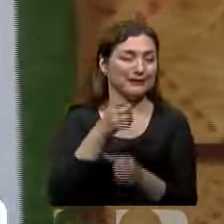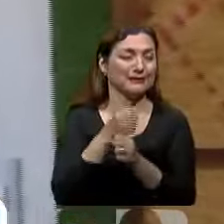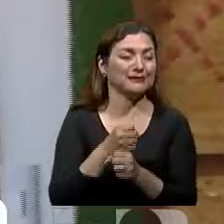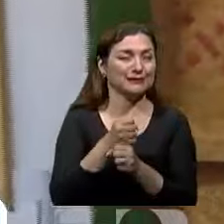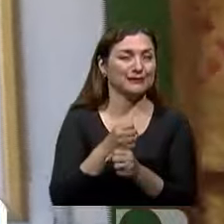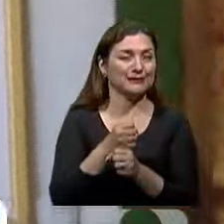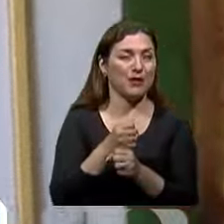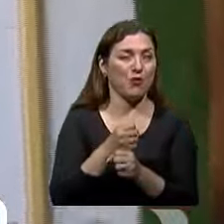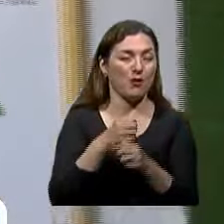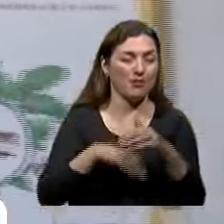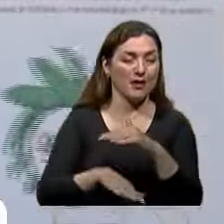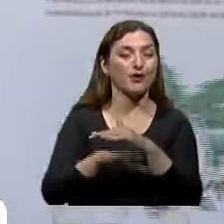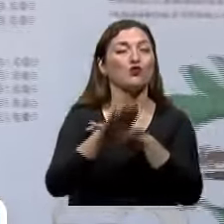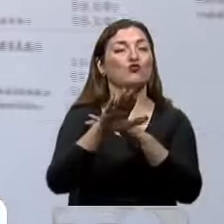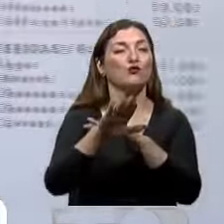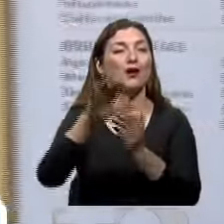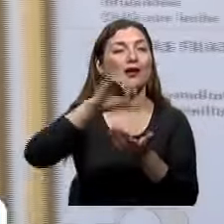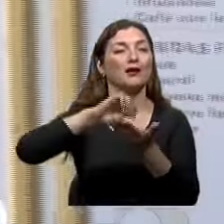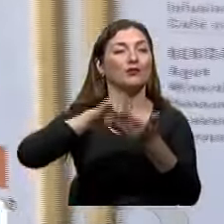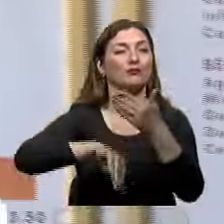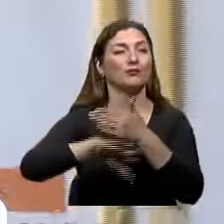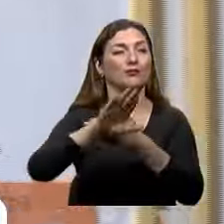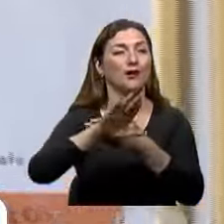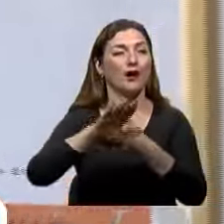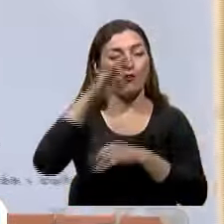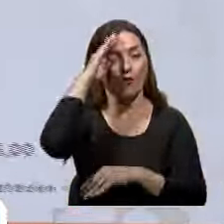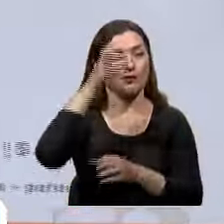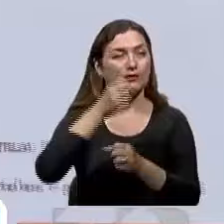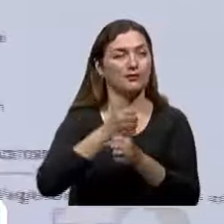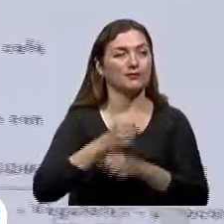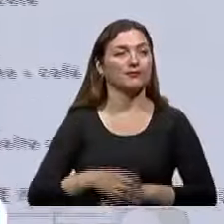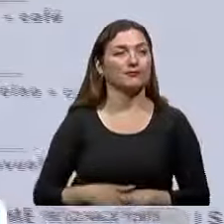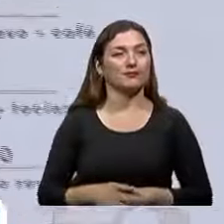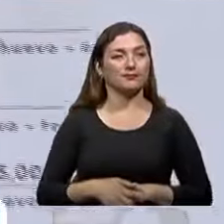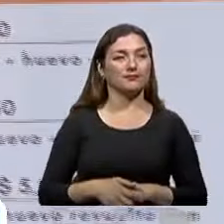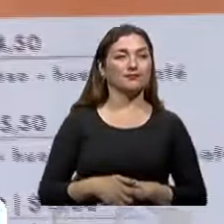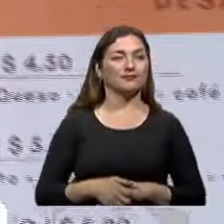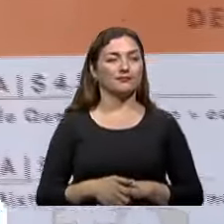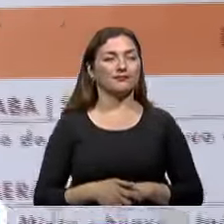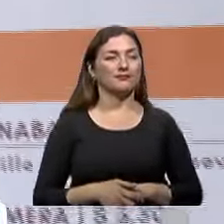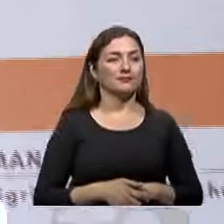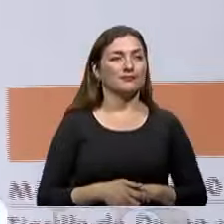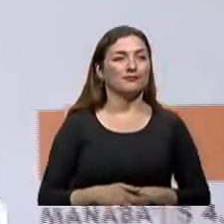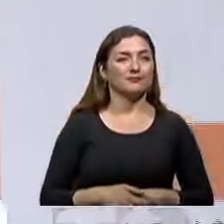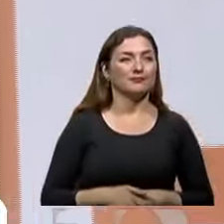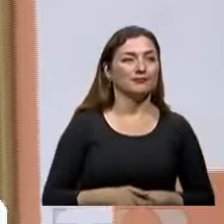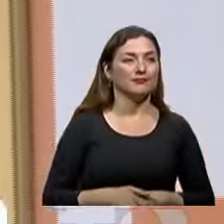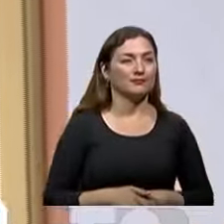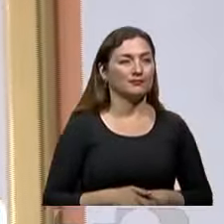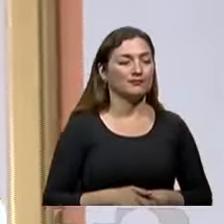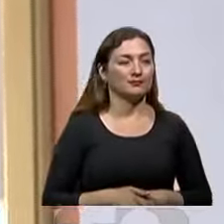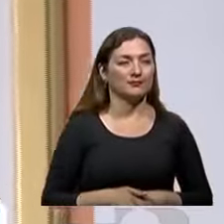porque tenemos al ingreso de la ciudadela, tenemos el guardia. Entonces, eso es como un plus que tenemos nosotros actualmente en